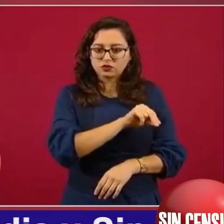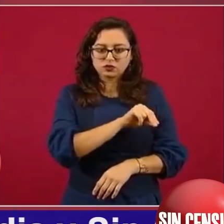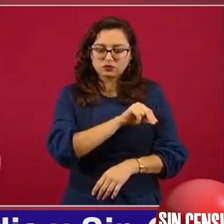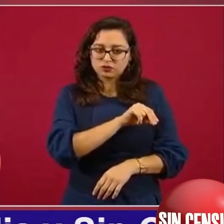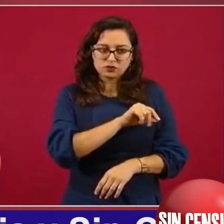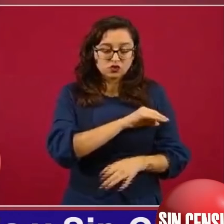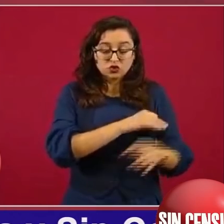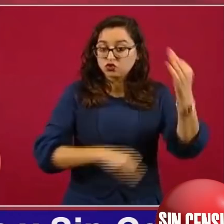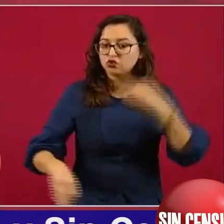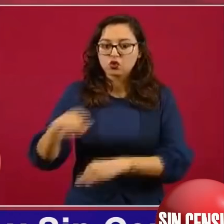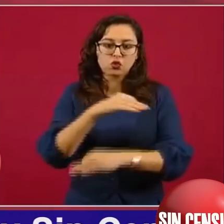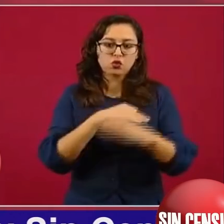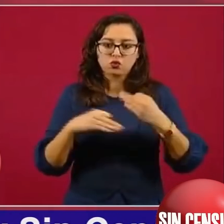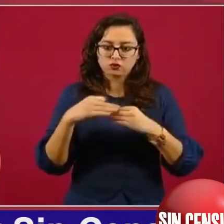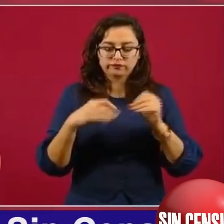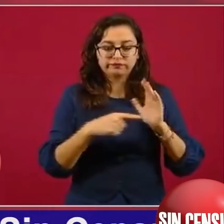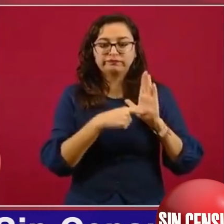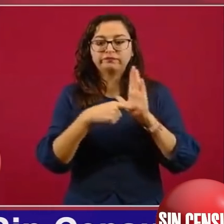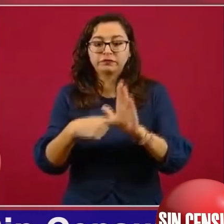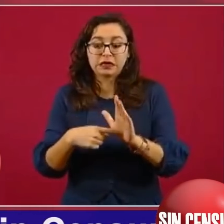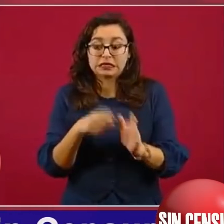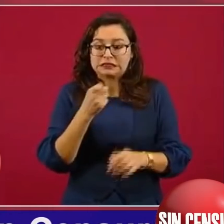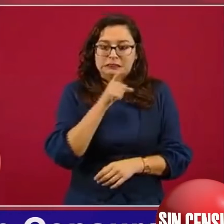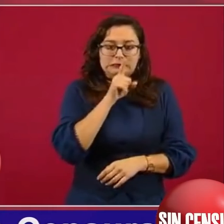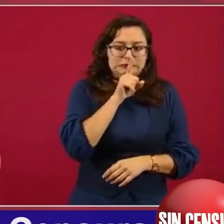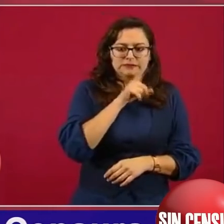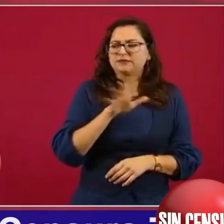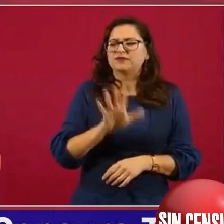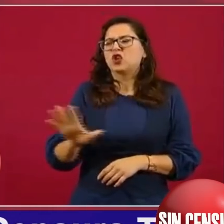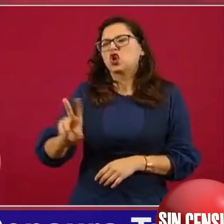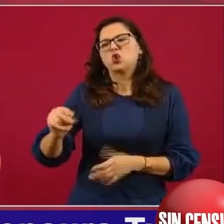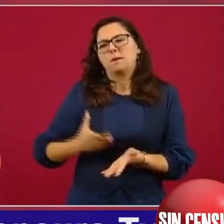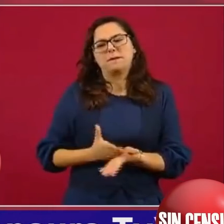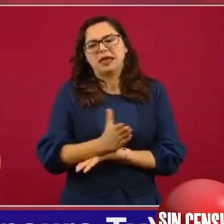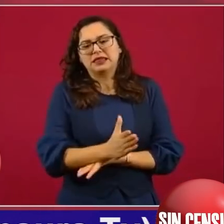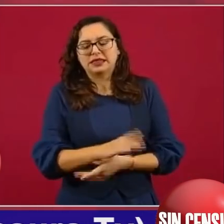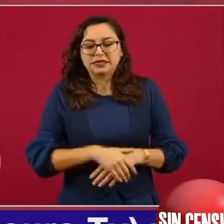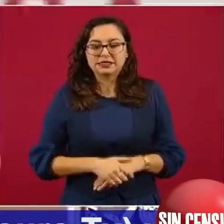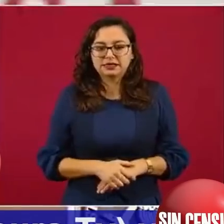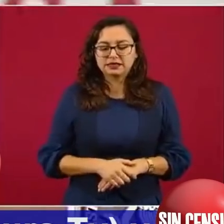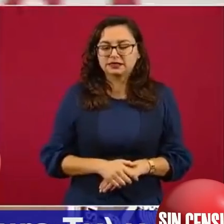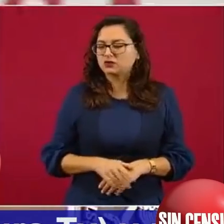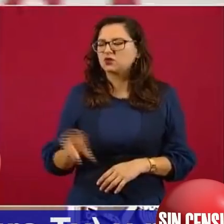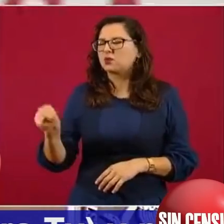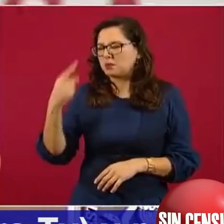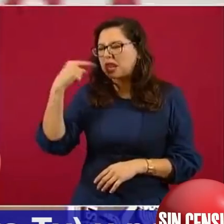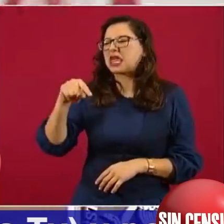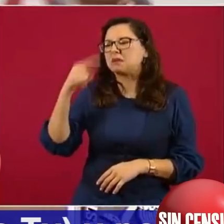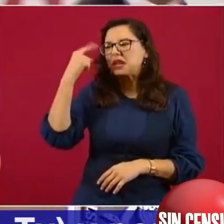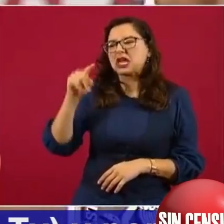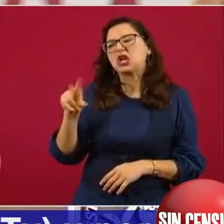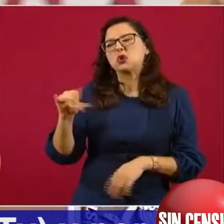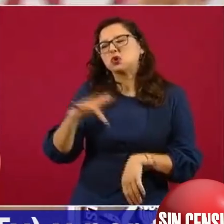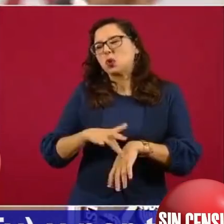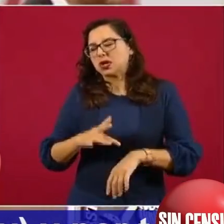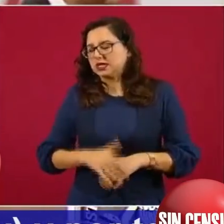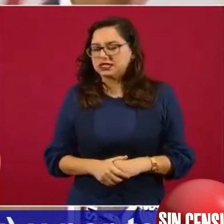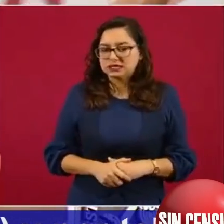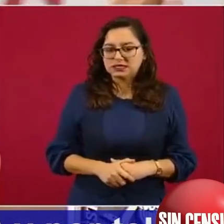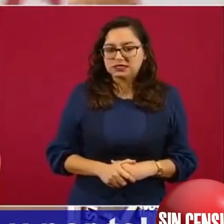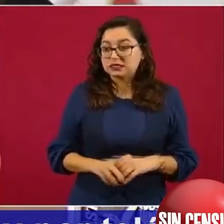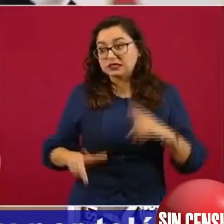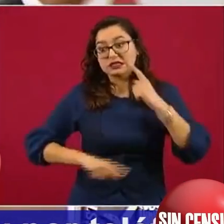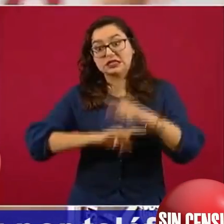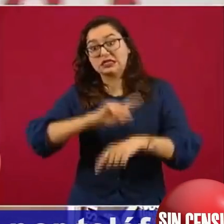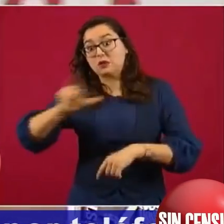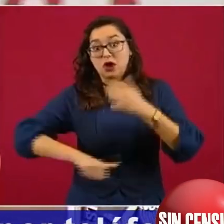Sobre esto no hay que hablar, no hay que meterse. No testarees esto, porque puede